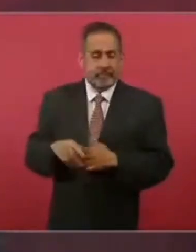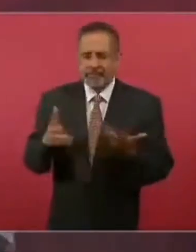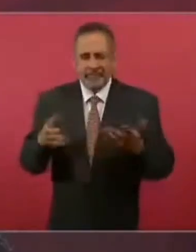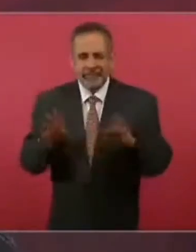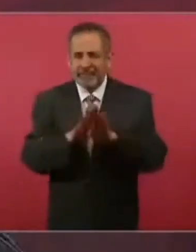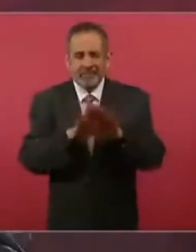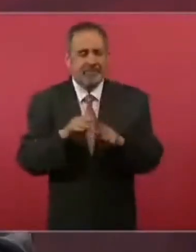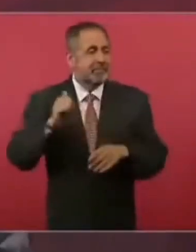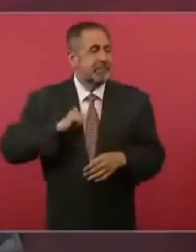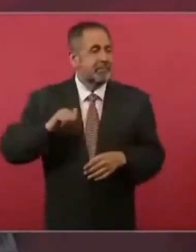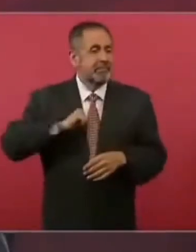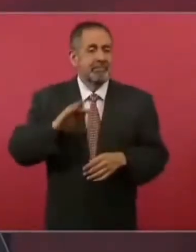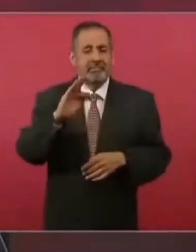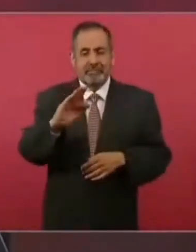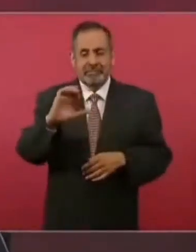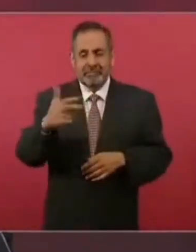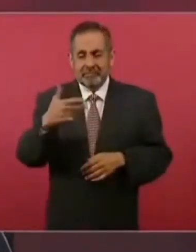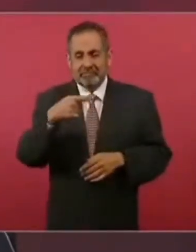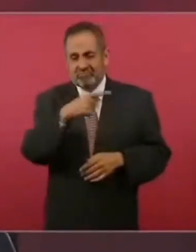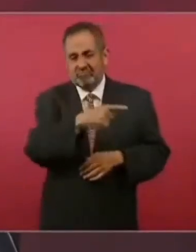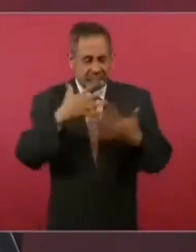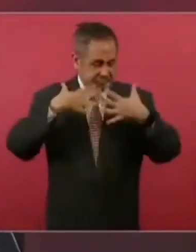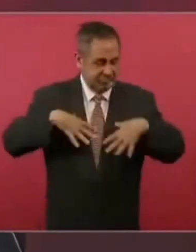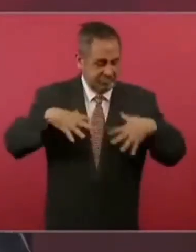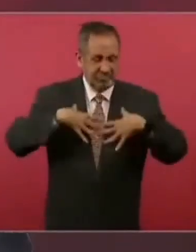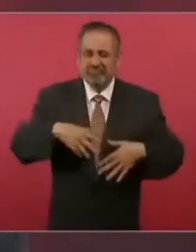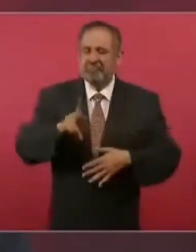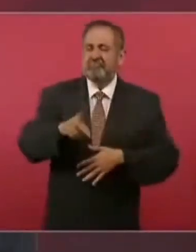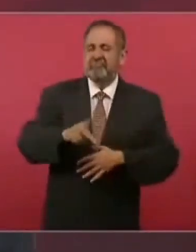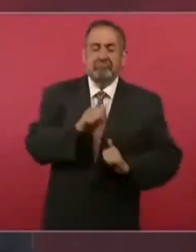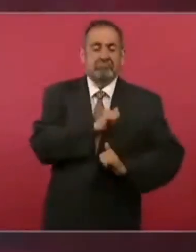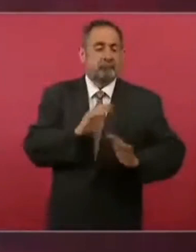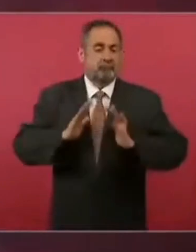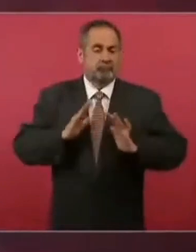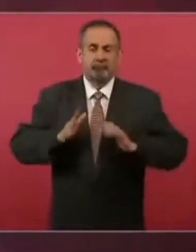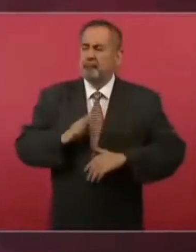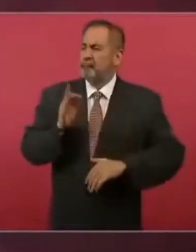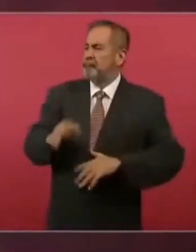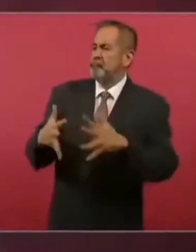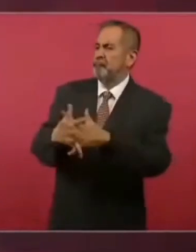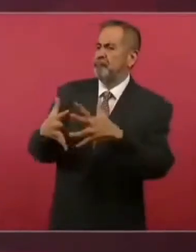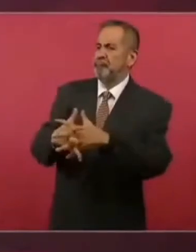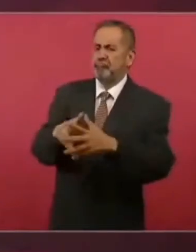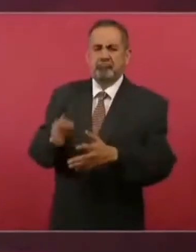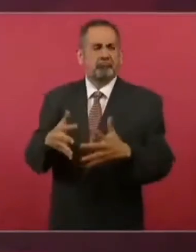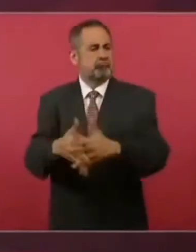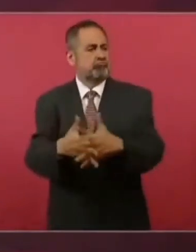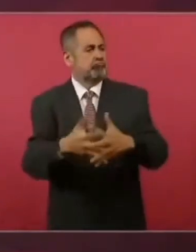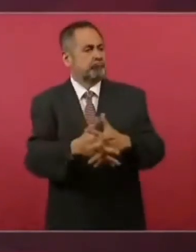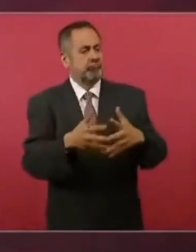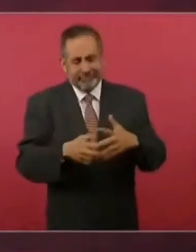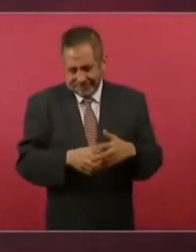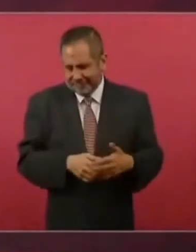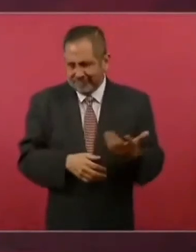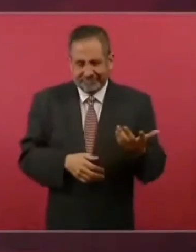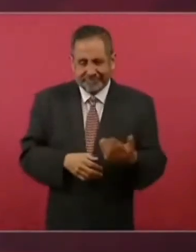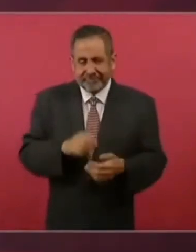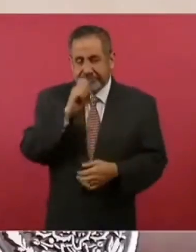militar y declara la guerra. Al mismo tiempo que su secretario de Seguridad Pública